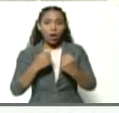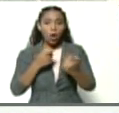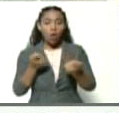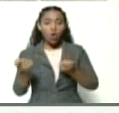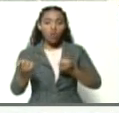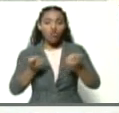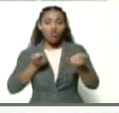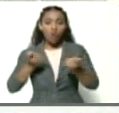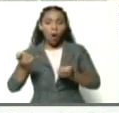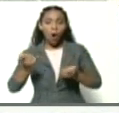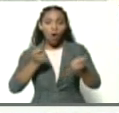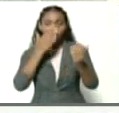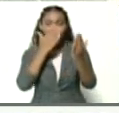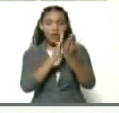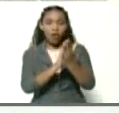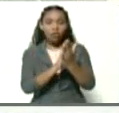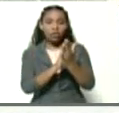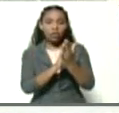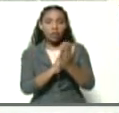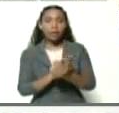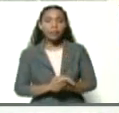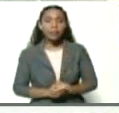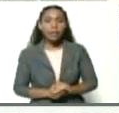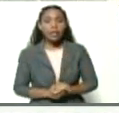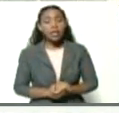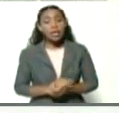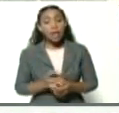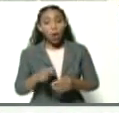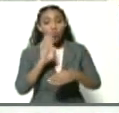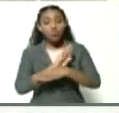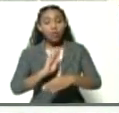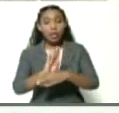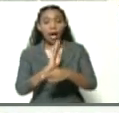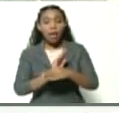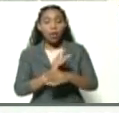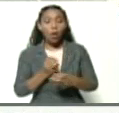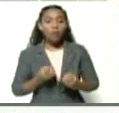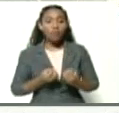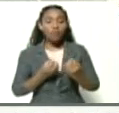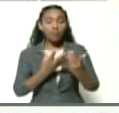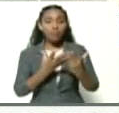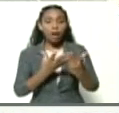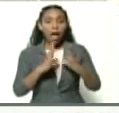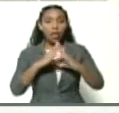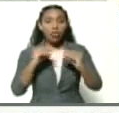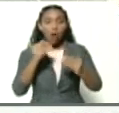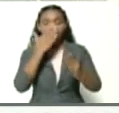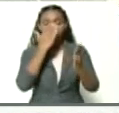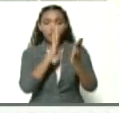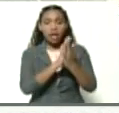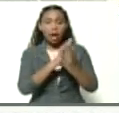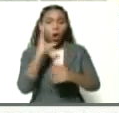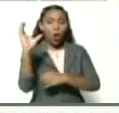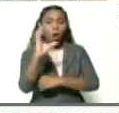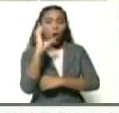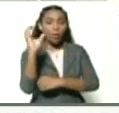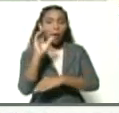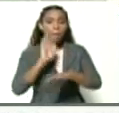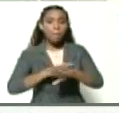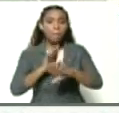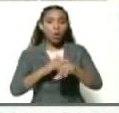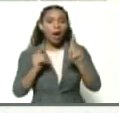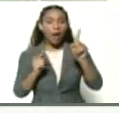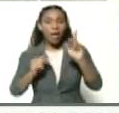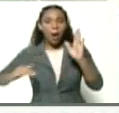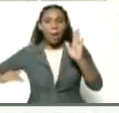controles fronterizos y los cuidados epidemiológicos en toda la frontera con Colombia, porque hay un